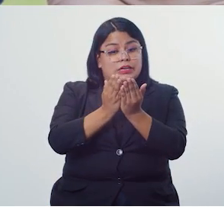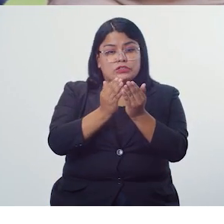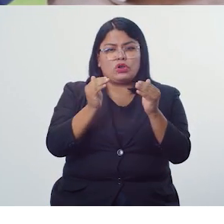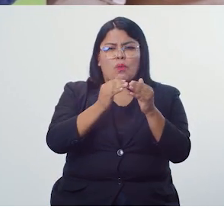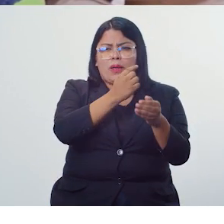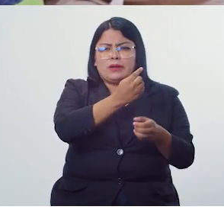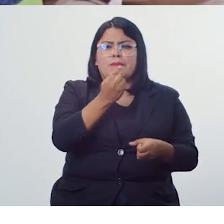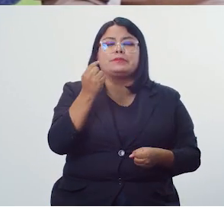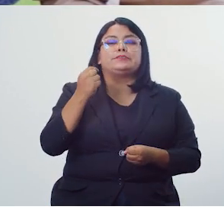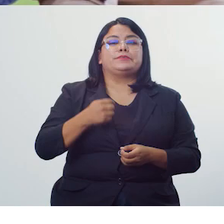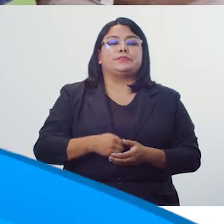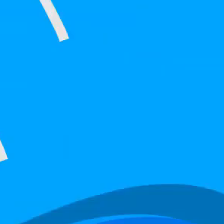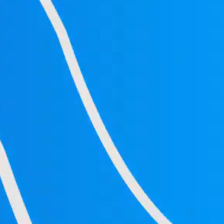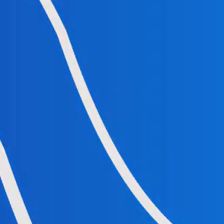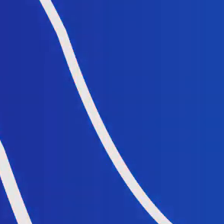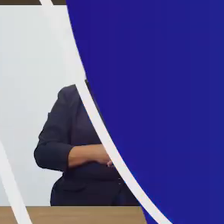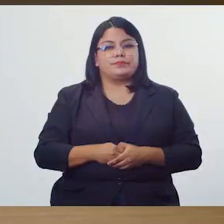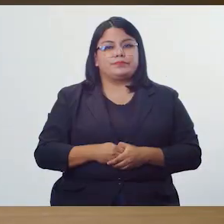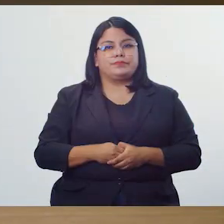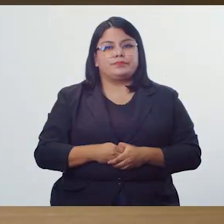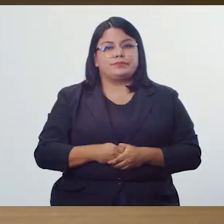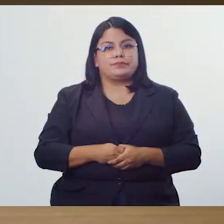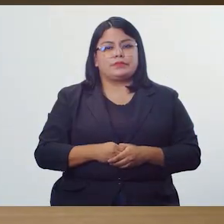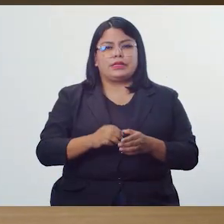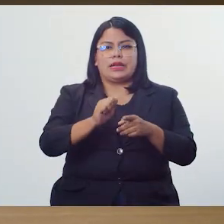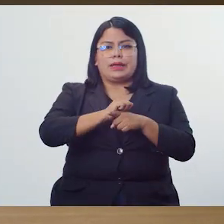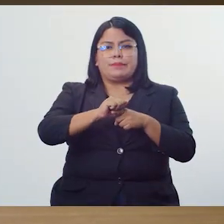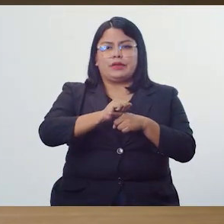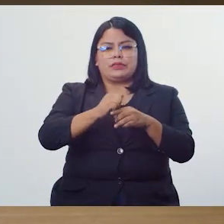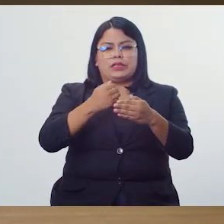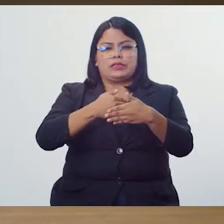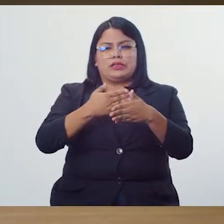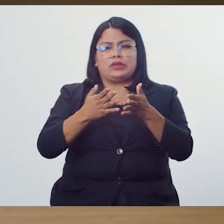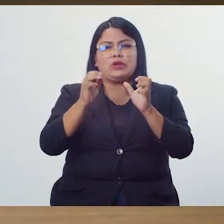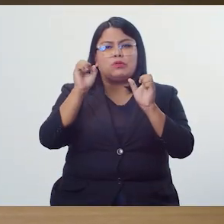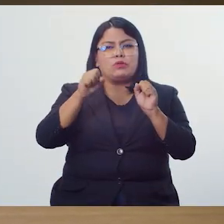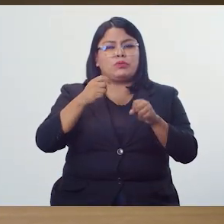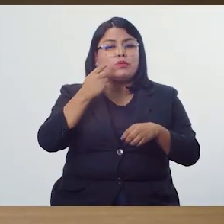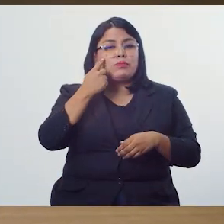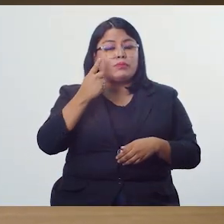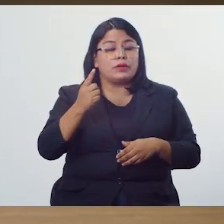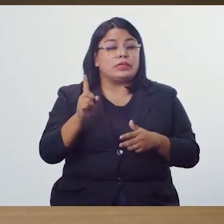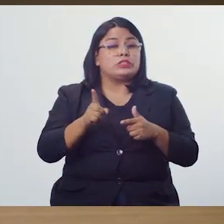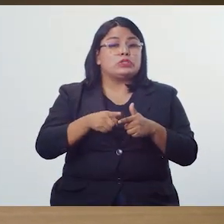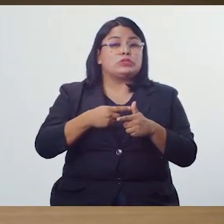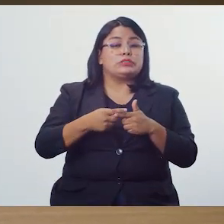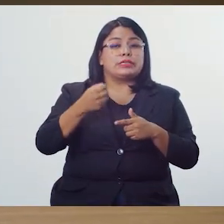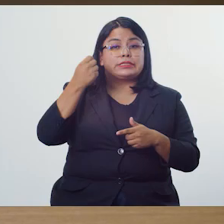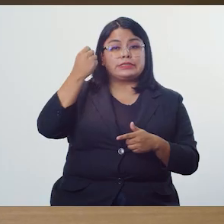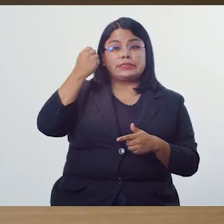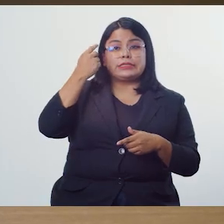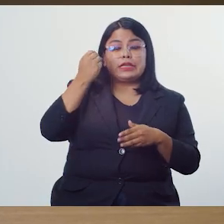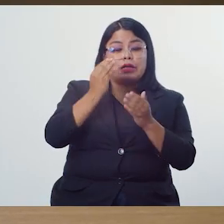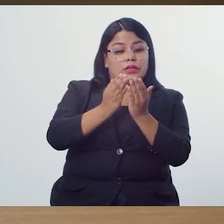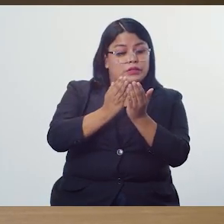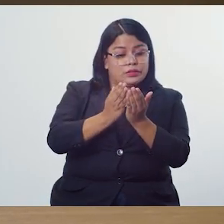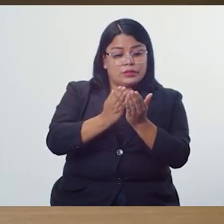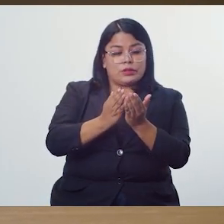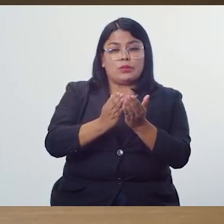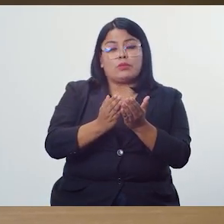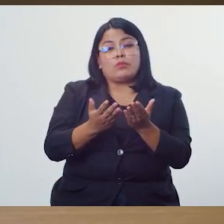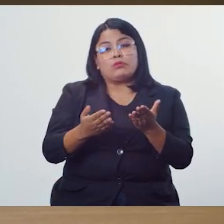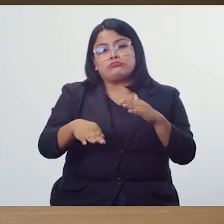como a la persona misma. En la práctica en el aula nos podemos dar cuenta entonces que la comprensión lectora